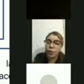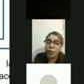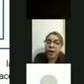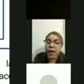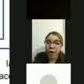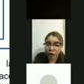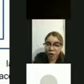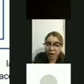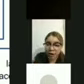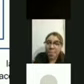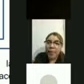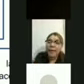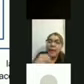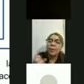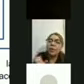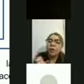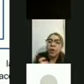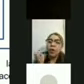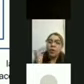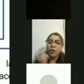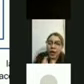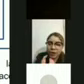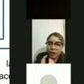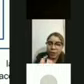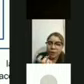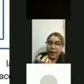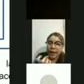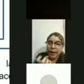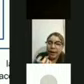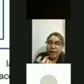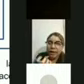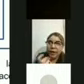niños. Entonces, tenemos como contexto